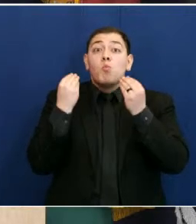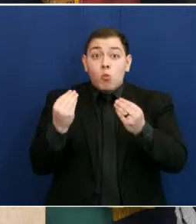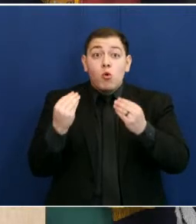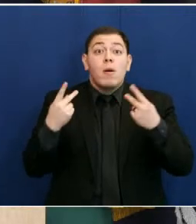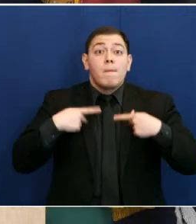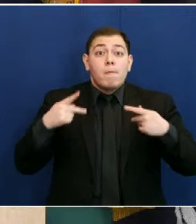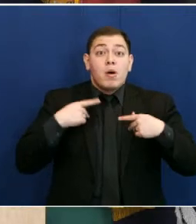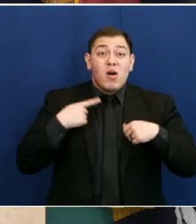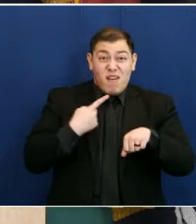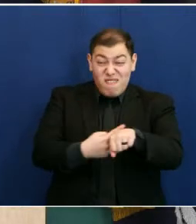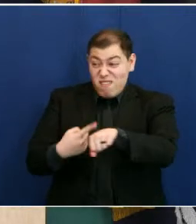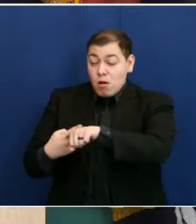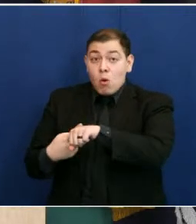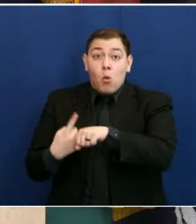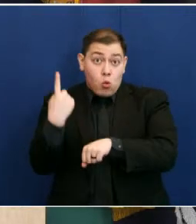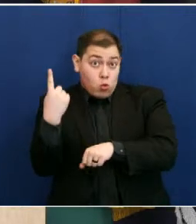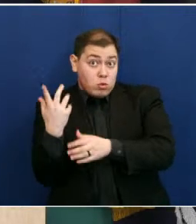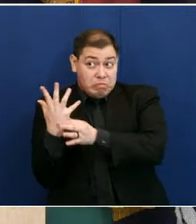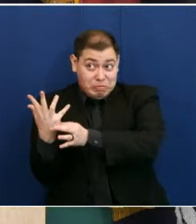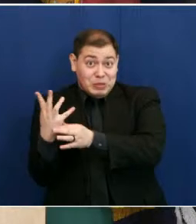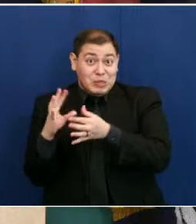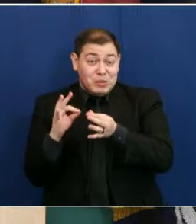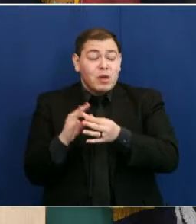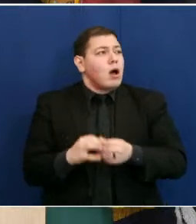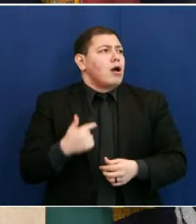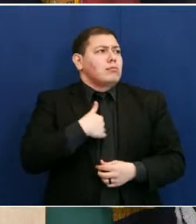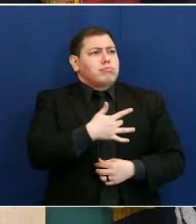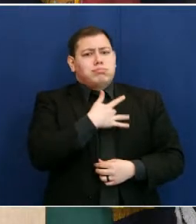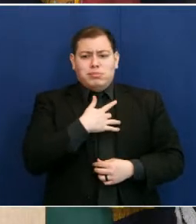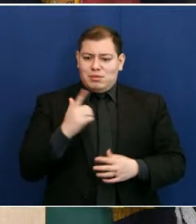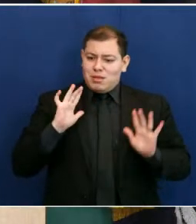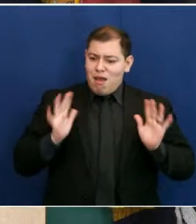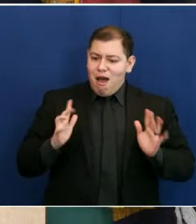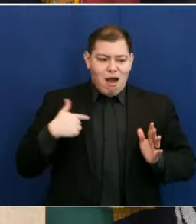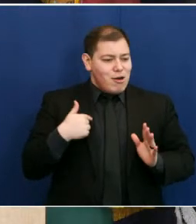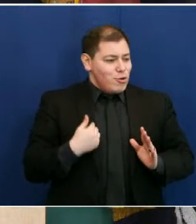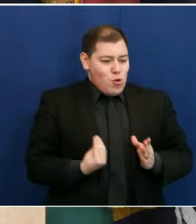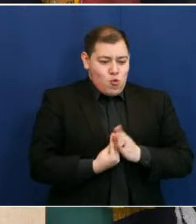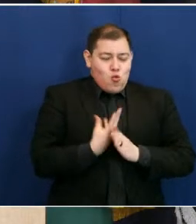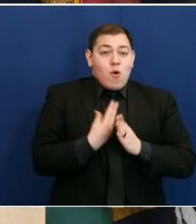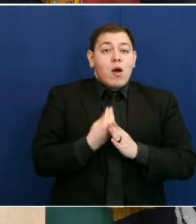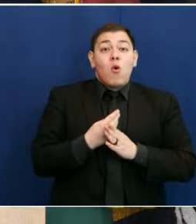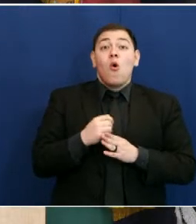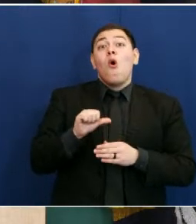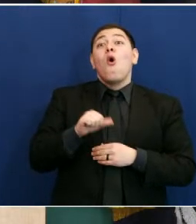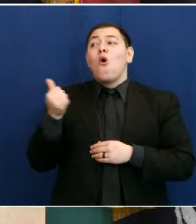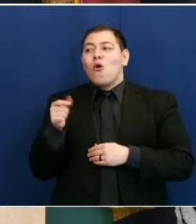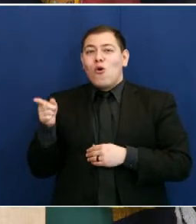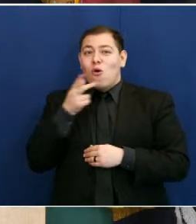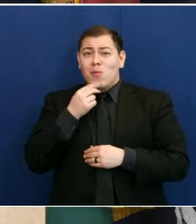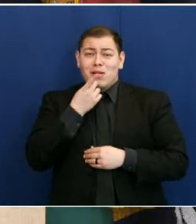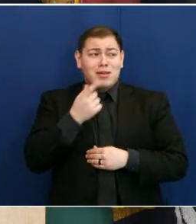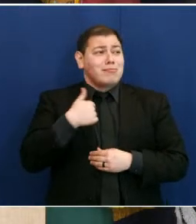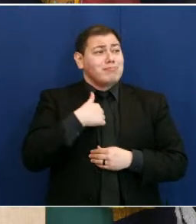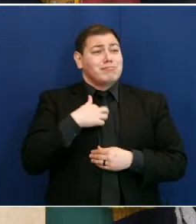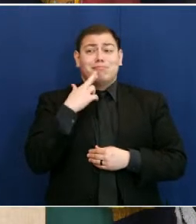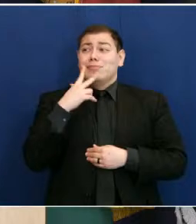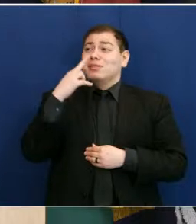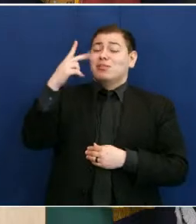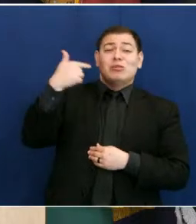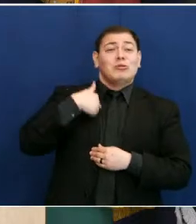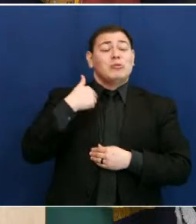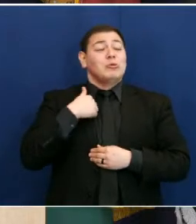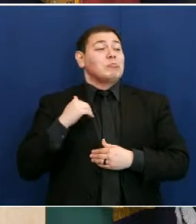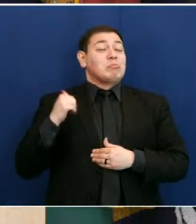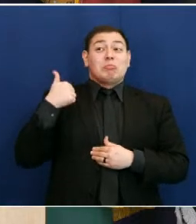personas dijo que se sentía como nuevo. La otra persona, el señor Daniel, dijo que sentía como que estaba en las nubes de también que se sentía. La terapia